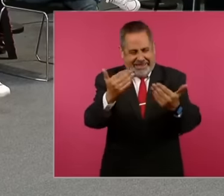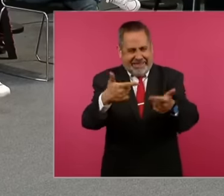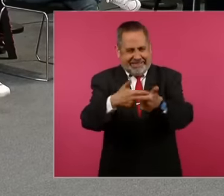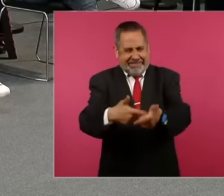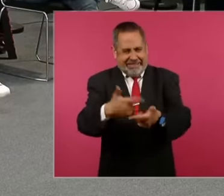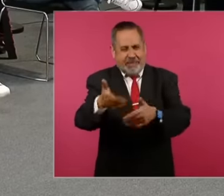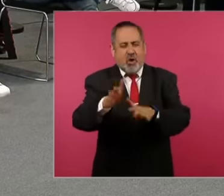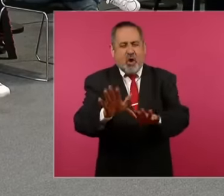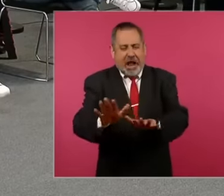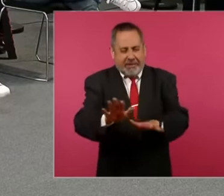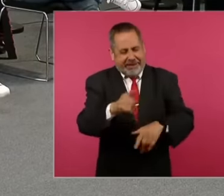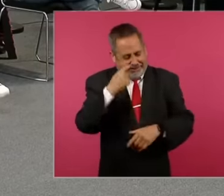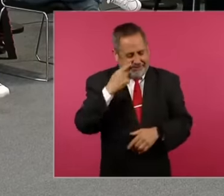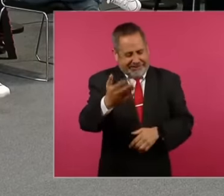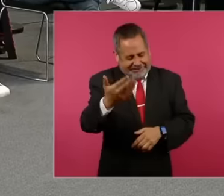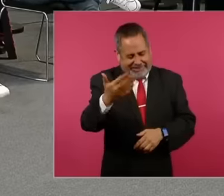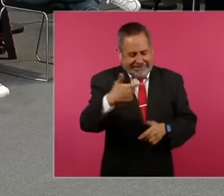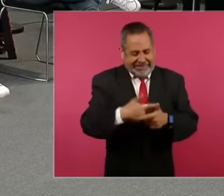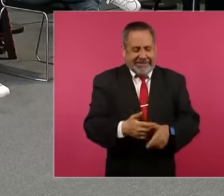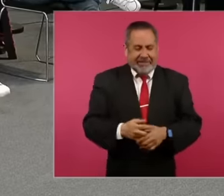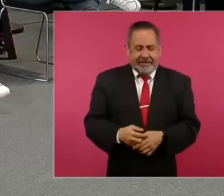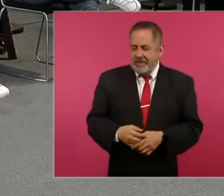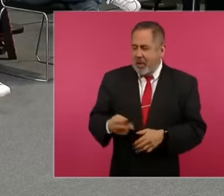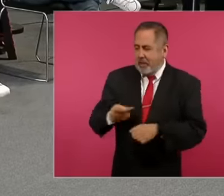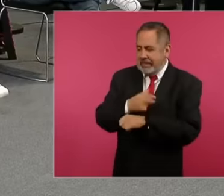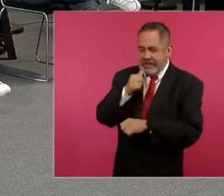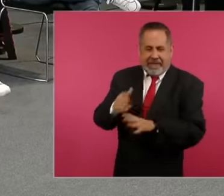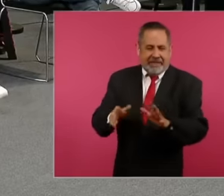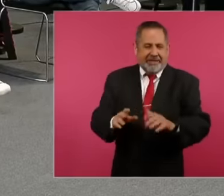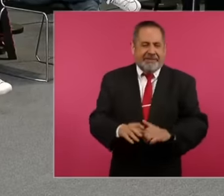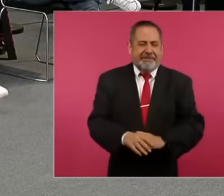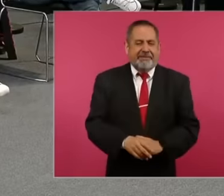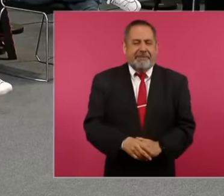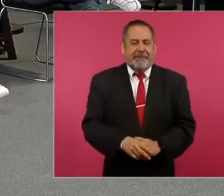pero despacio. Sí, no pasa nada.